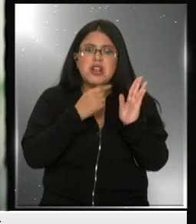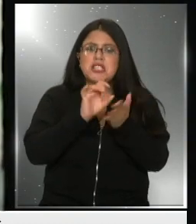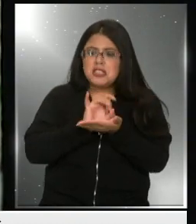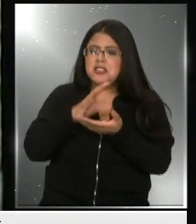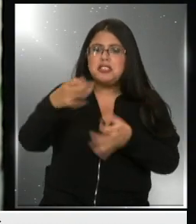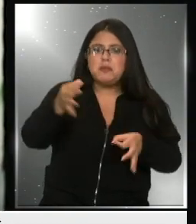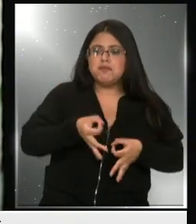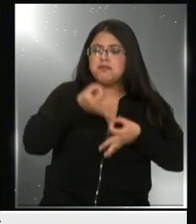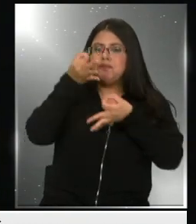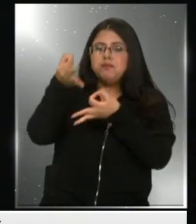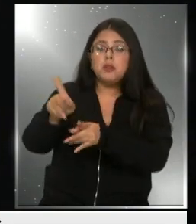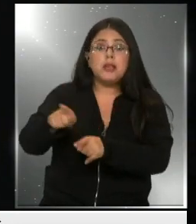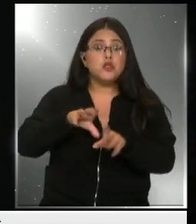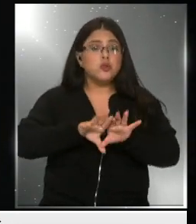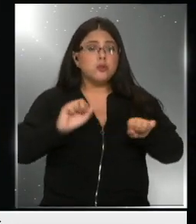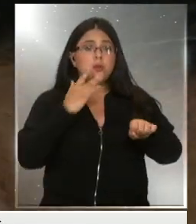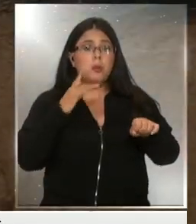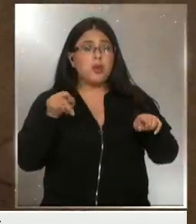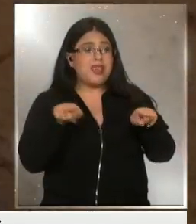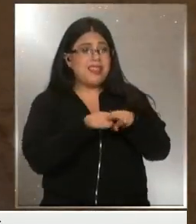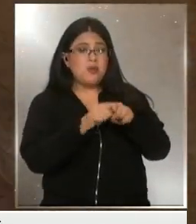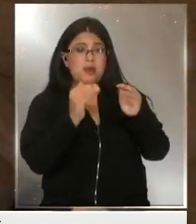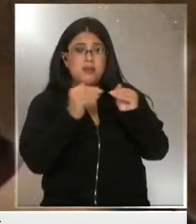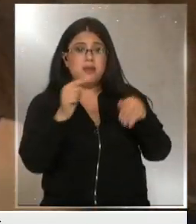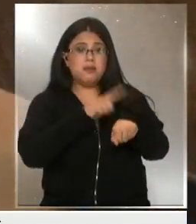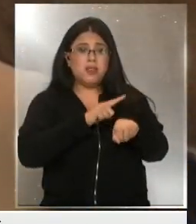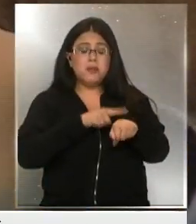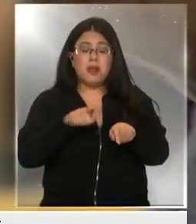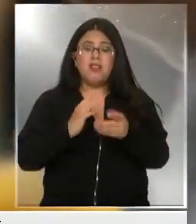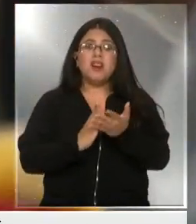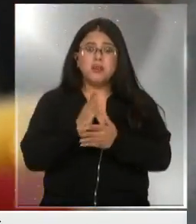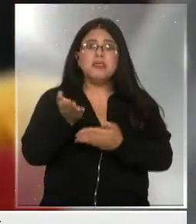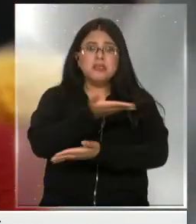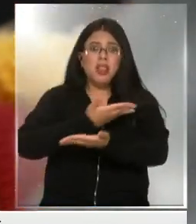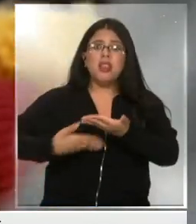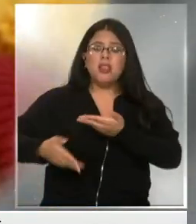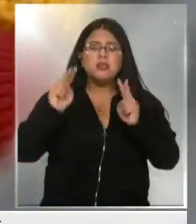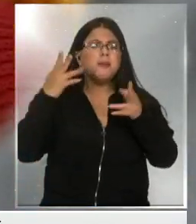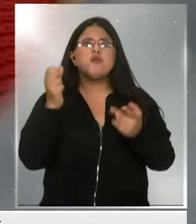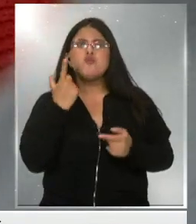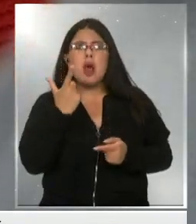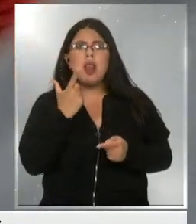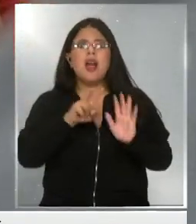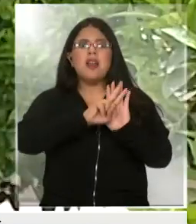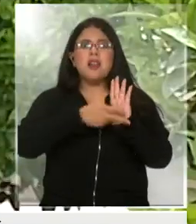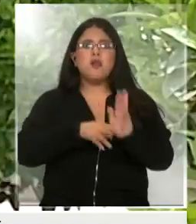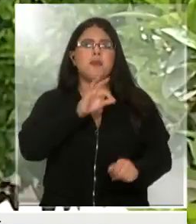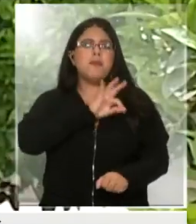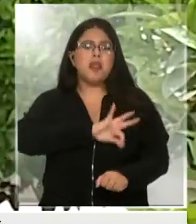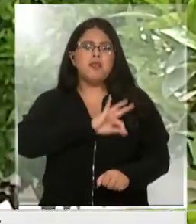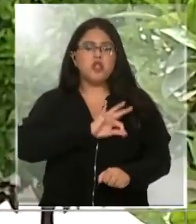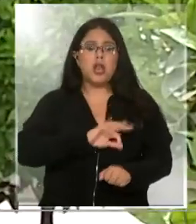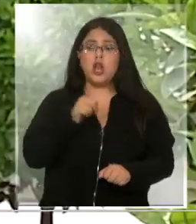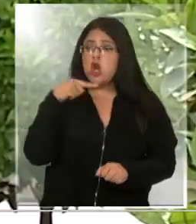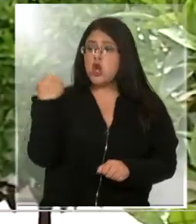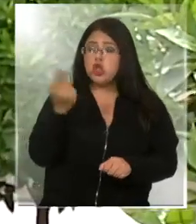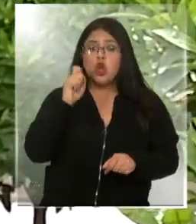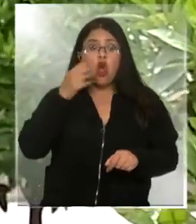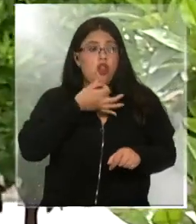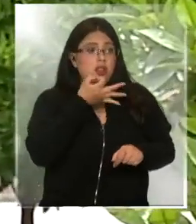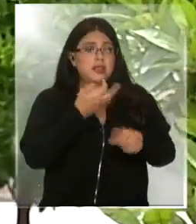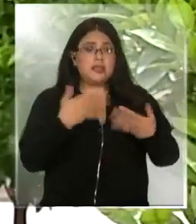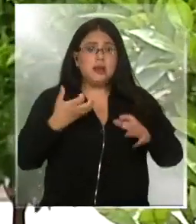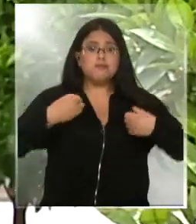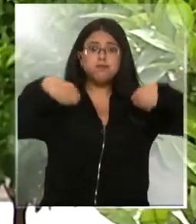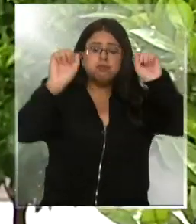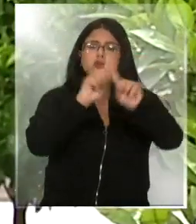es el compromiso porque, de forma paralela, comenzará la discusión de la reforma previsional. No podemos cantar victoria todavía porque necesitamos